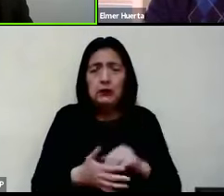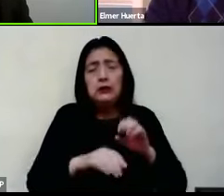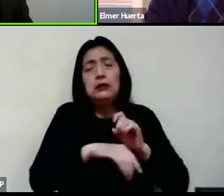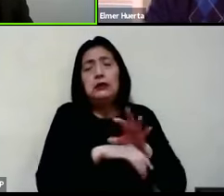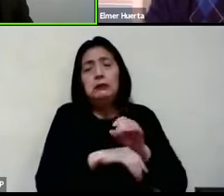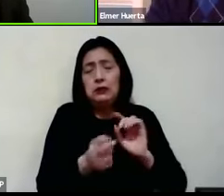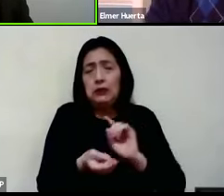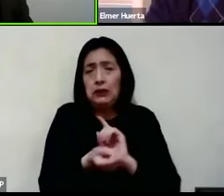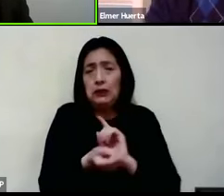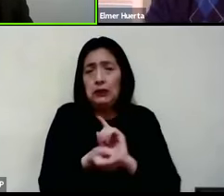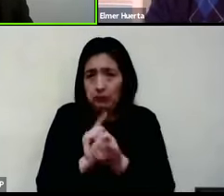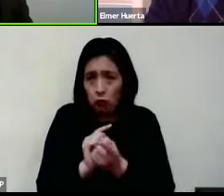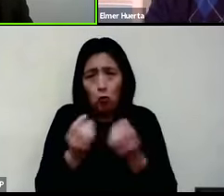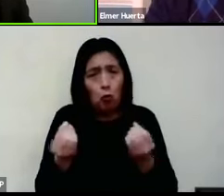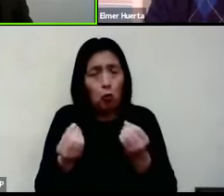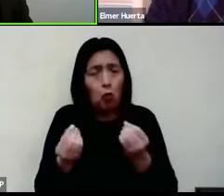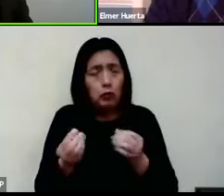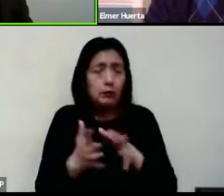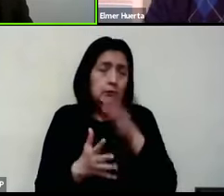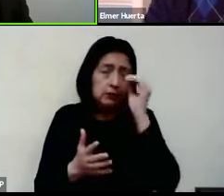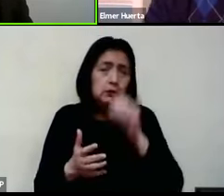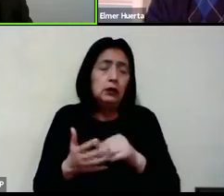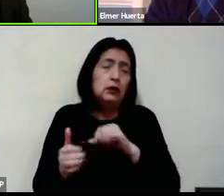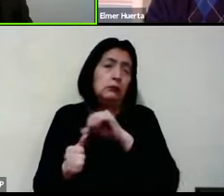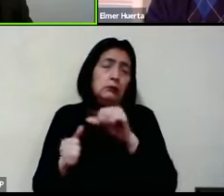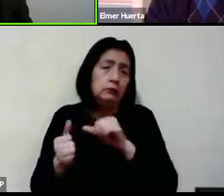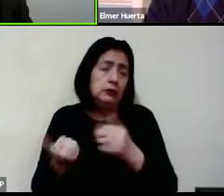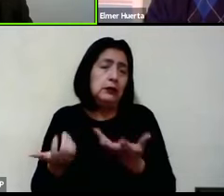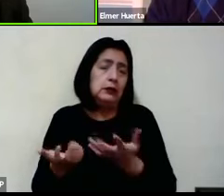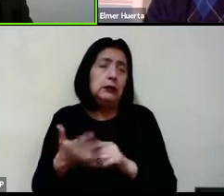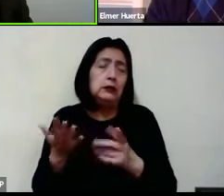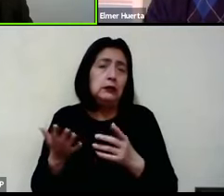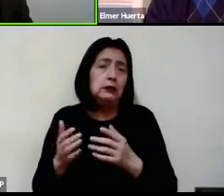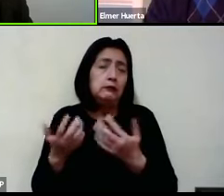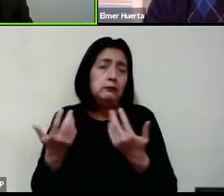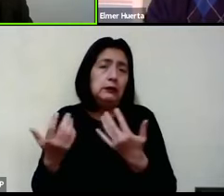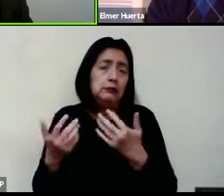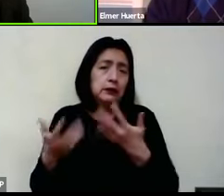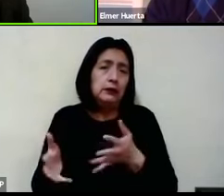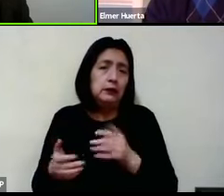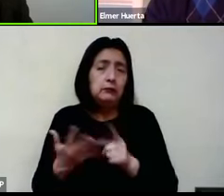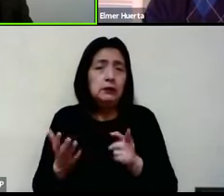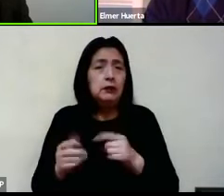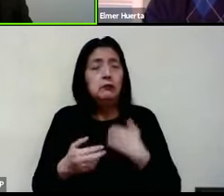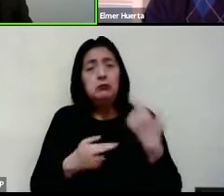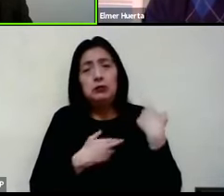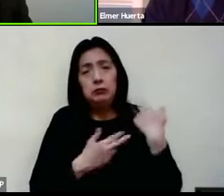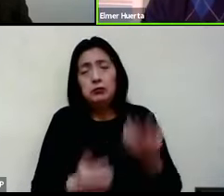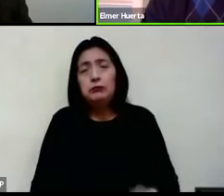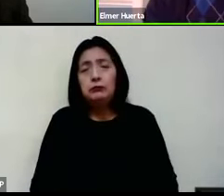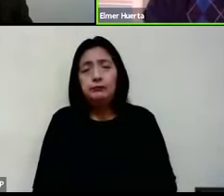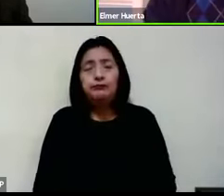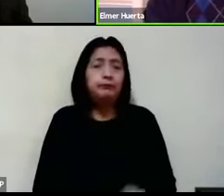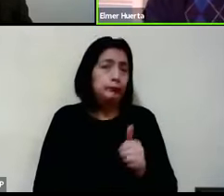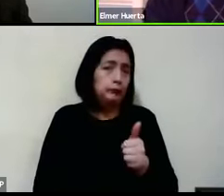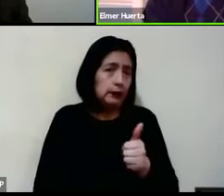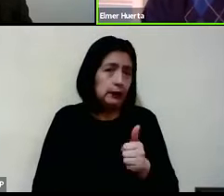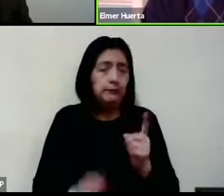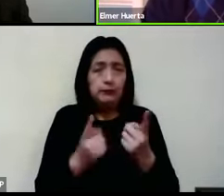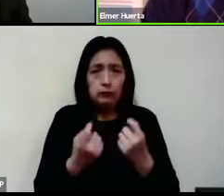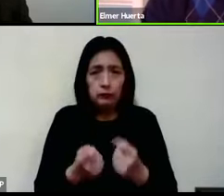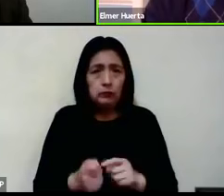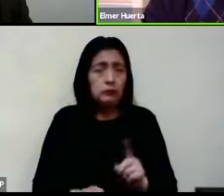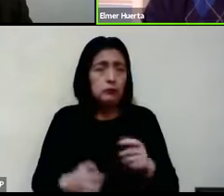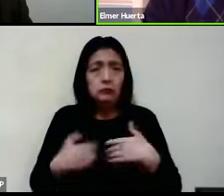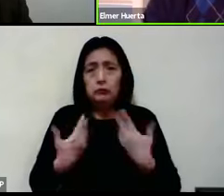ha cambiado o debemos aprender a convivir con el virus y perder el miedo, pero siendo responsables? Excelente pregunta. No